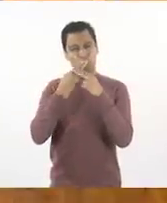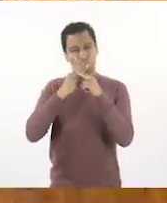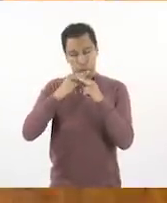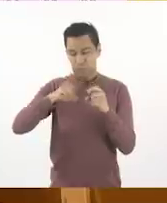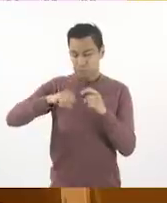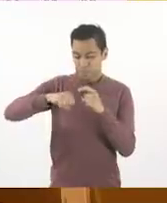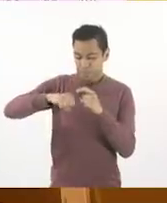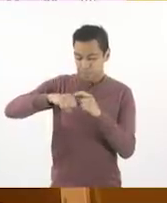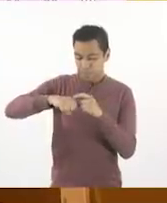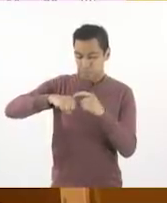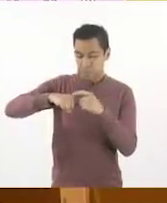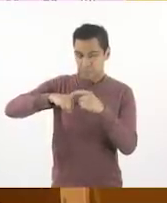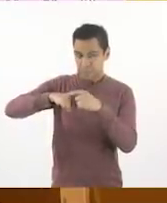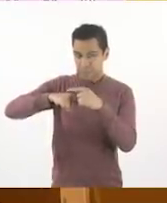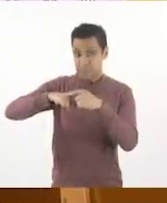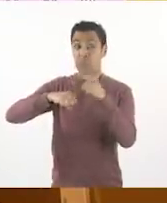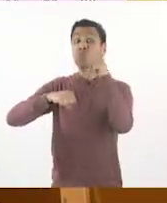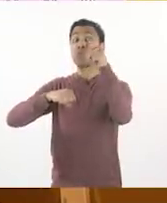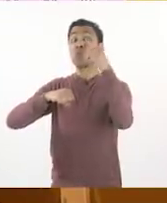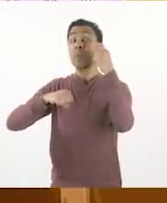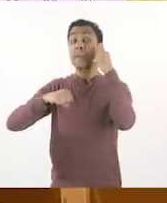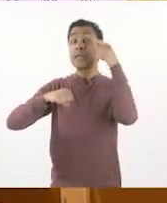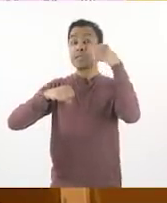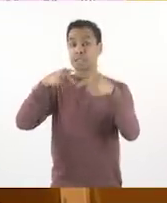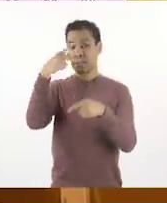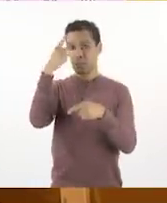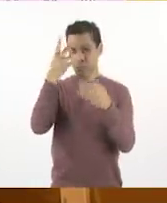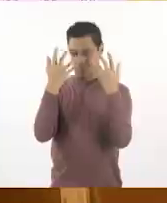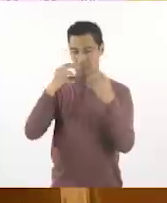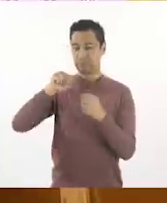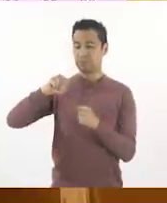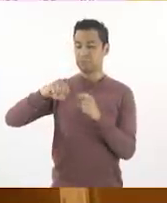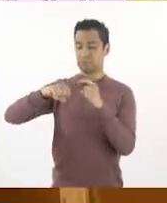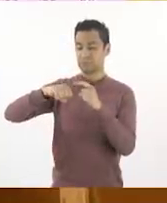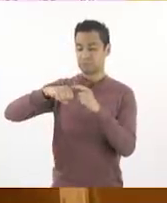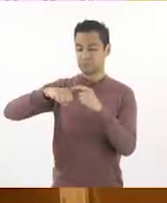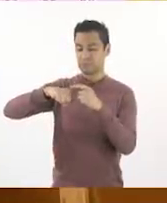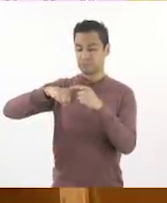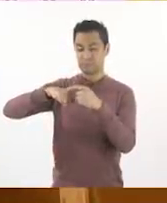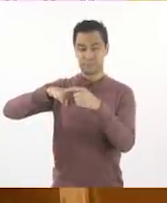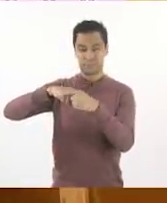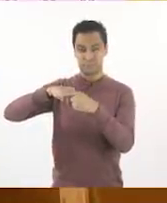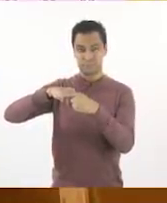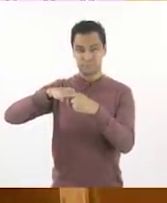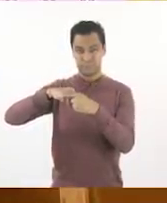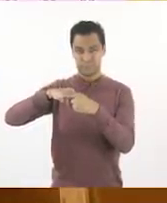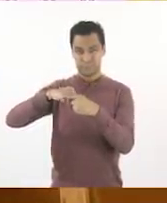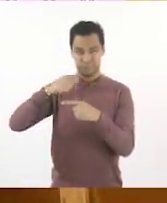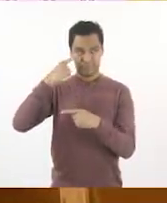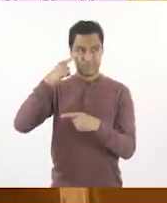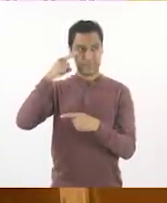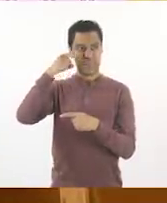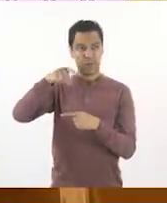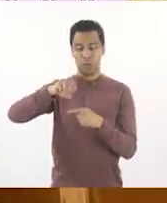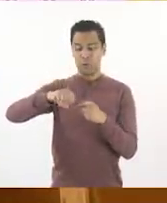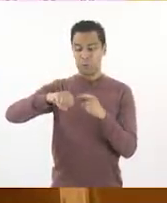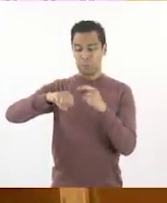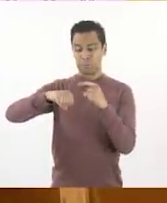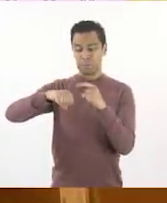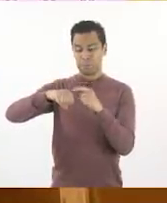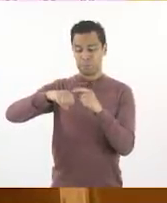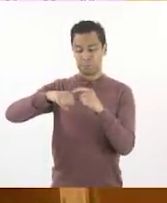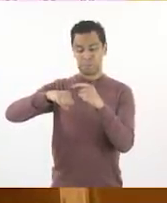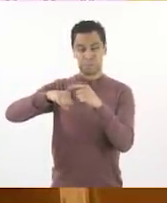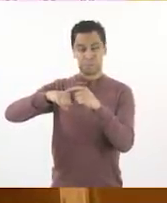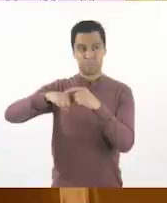huesitos que salen, niñas y niños, son los nudillos de nuestras manos. En los nudillos, los días van a ser